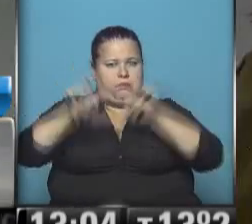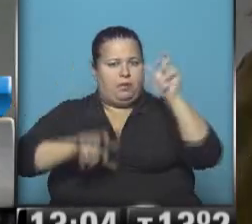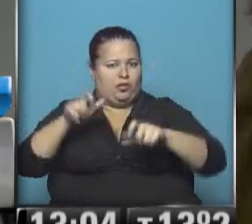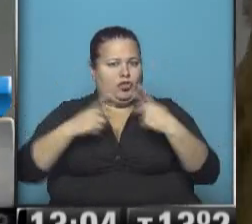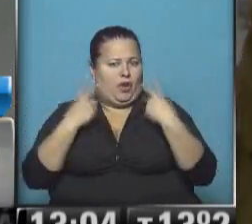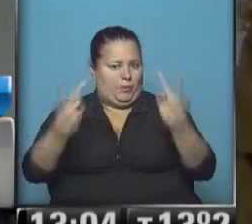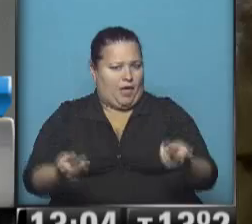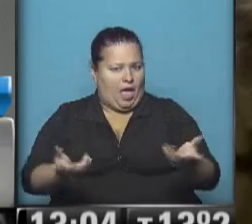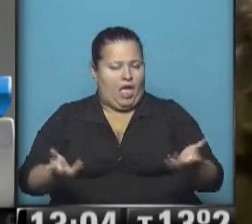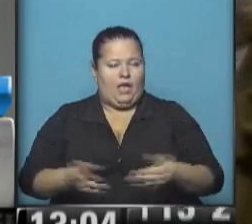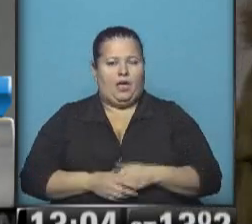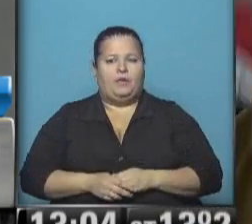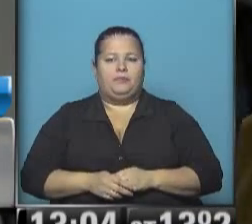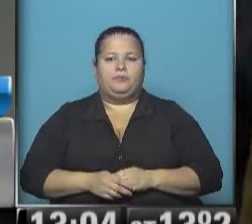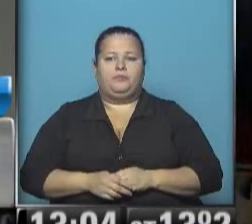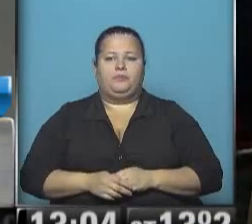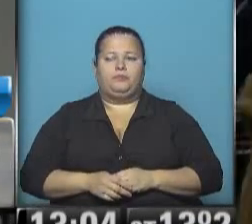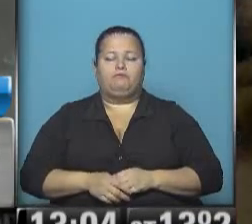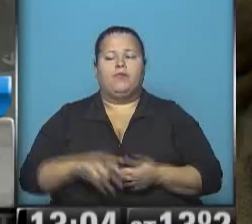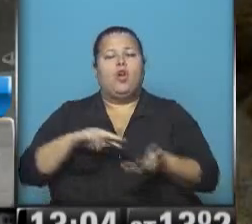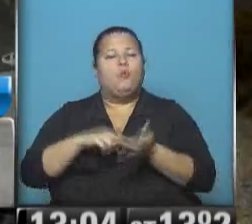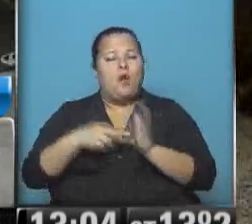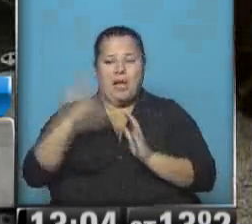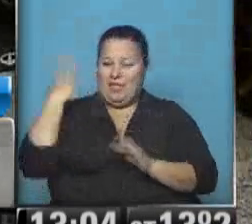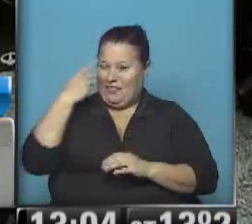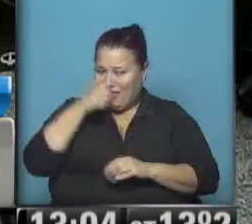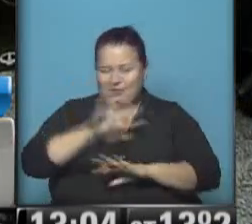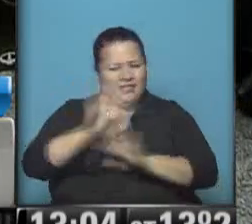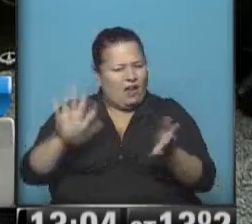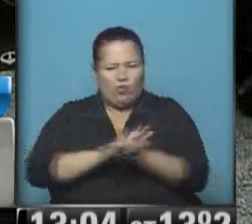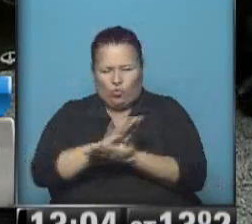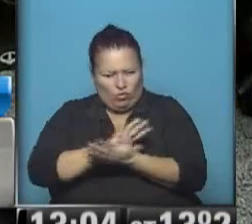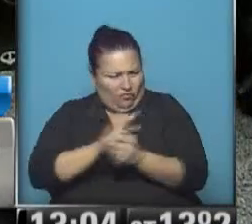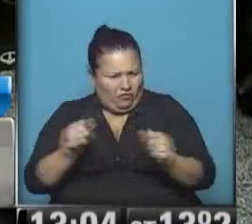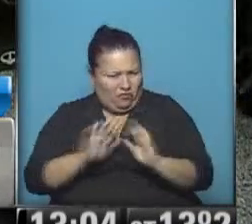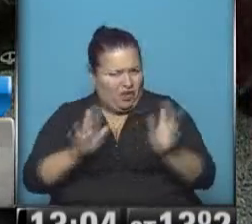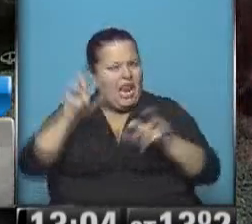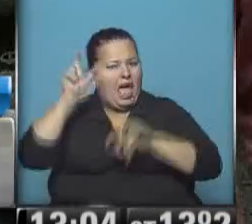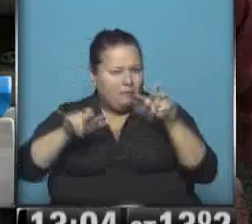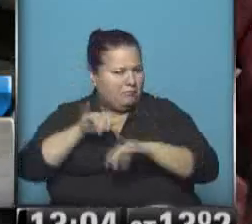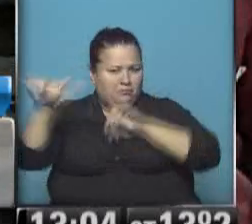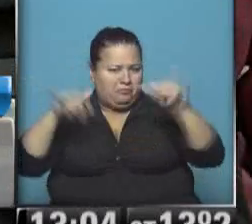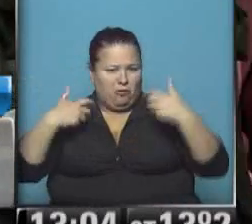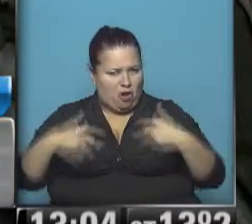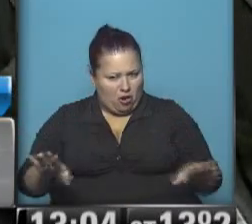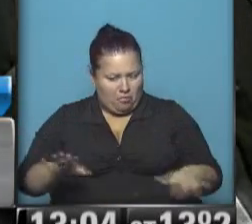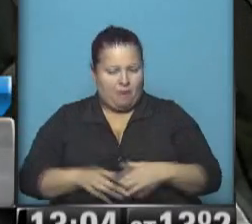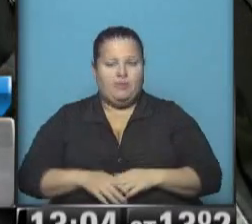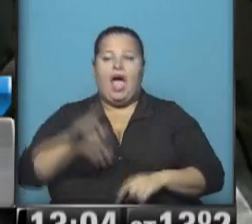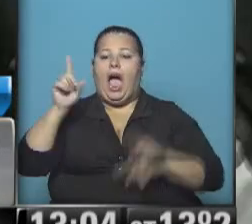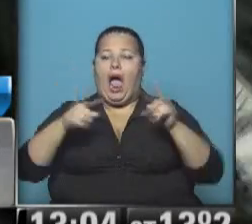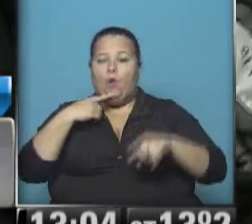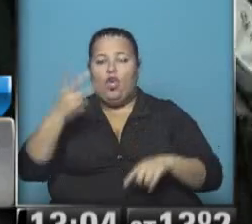que que están volando y los problemas del fin de semana fueron superados y los pasajeros volaron normalmente alunos